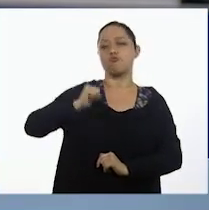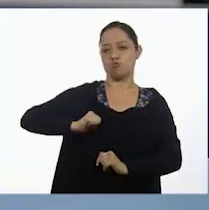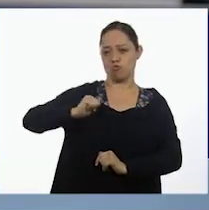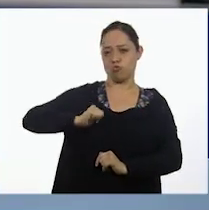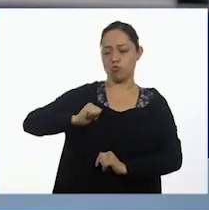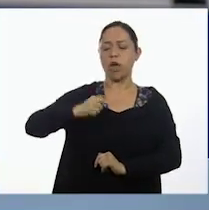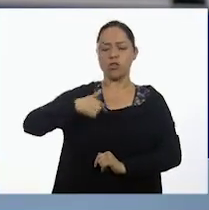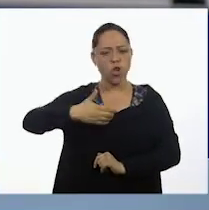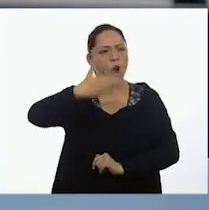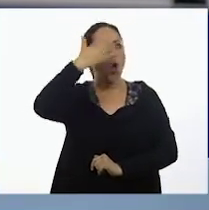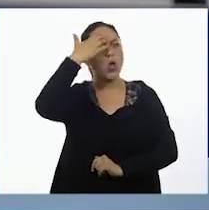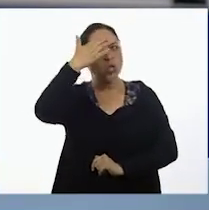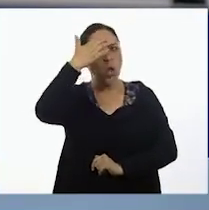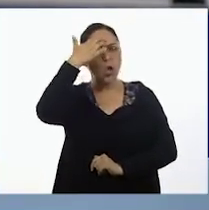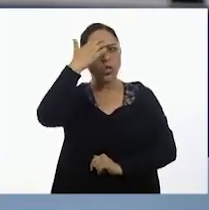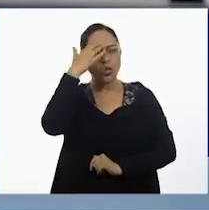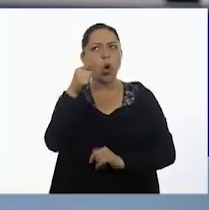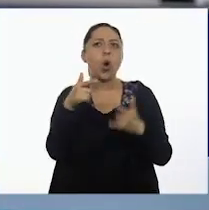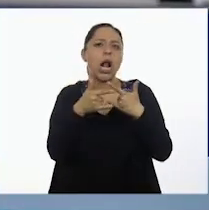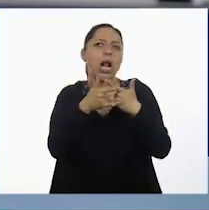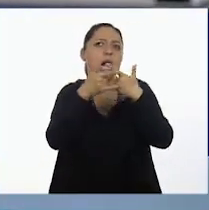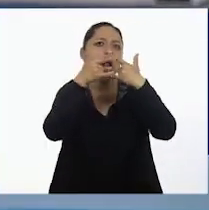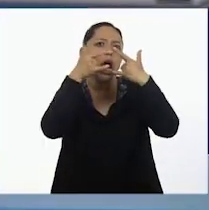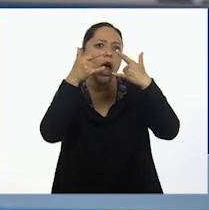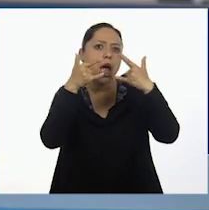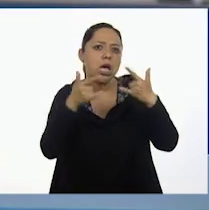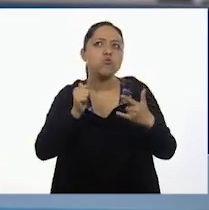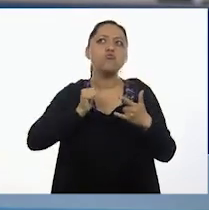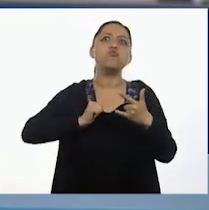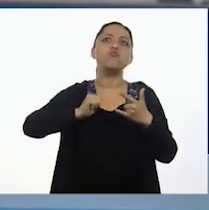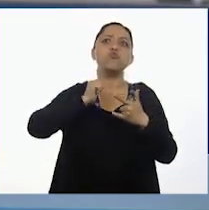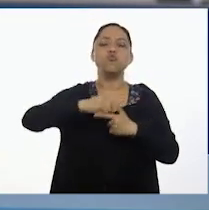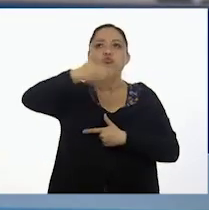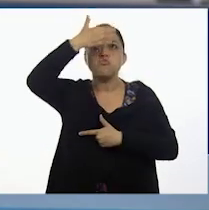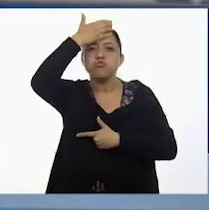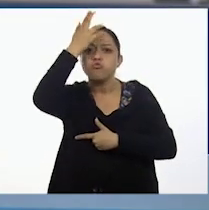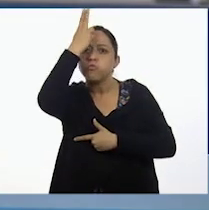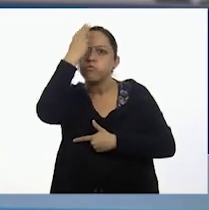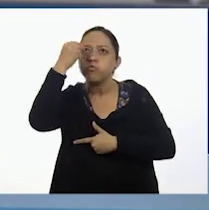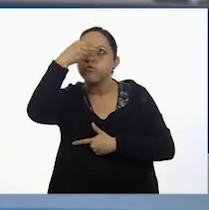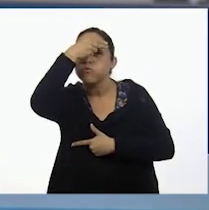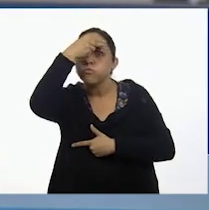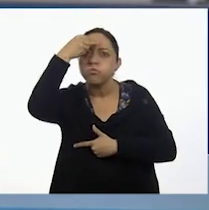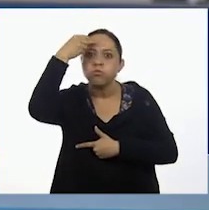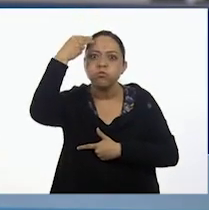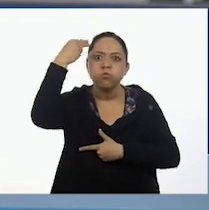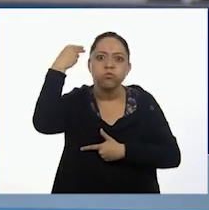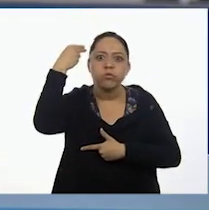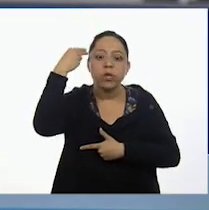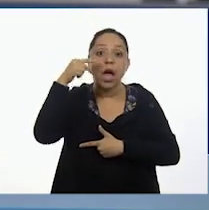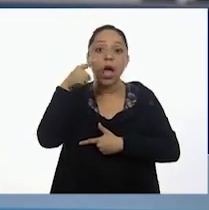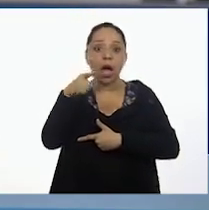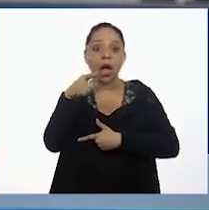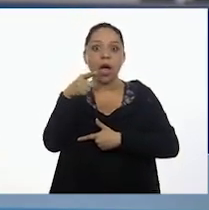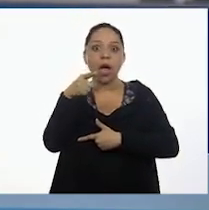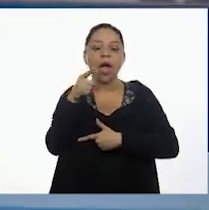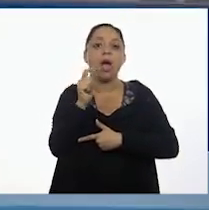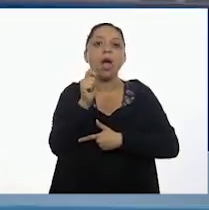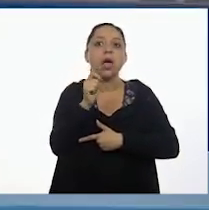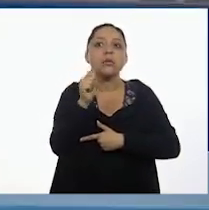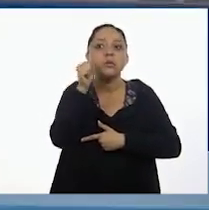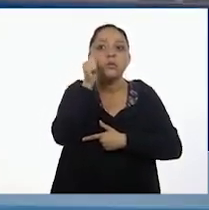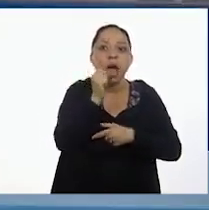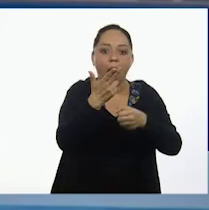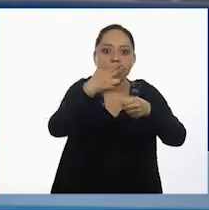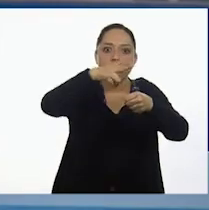he escuchado la leyenda de la planchada. Que es una enfermera que aparece, se aparece